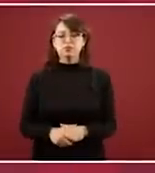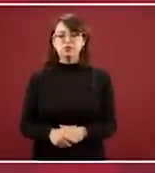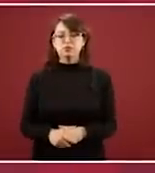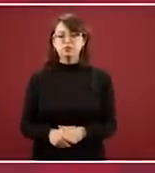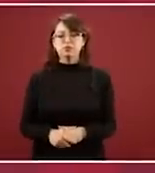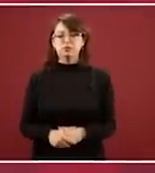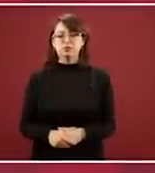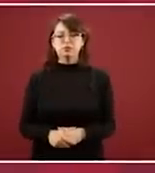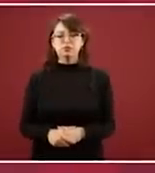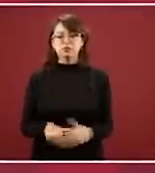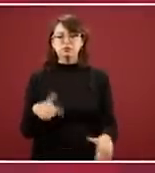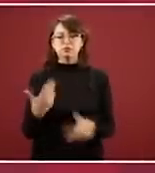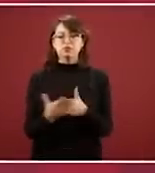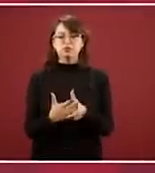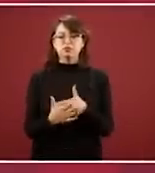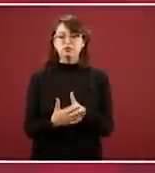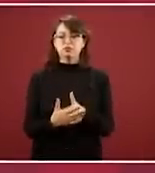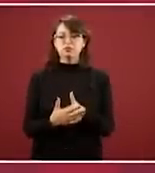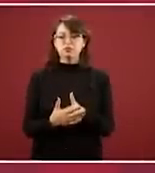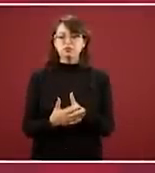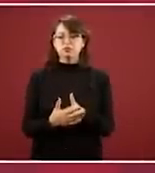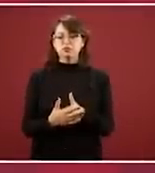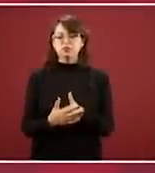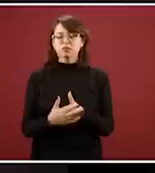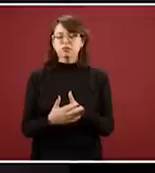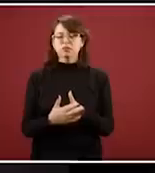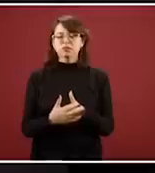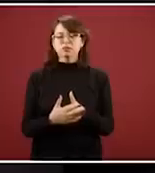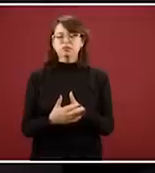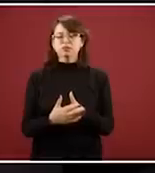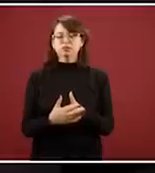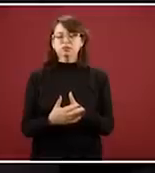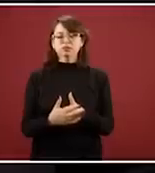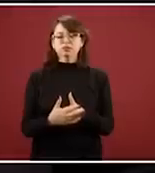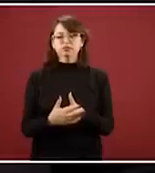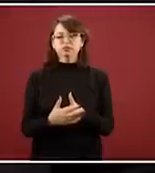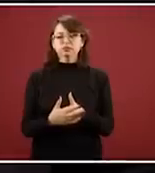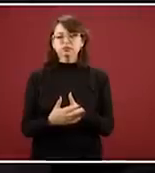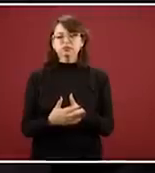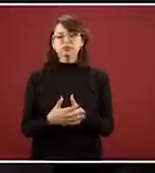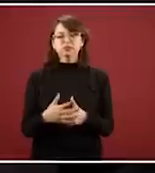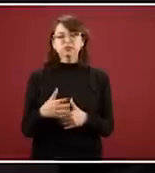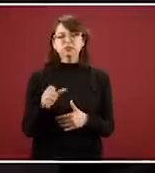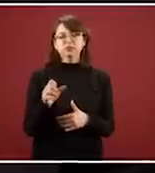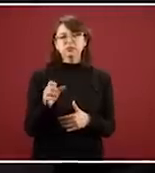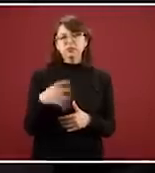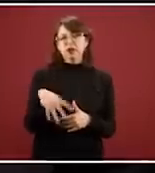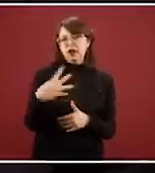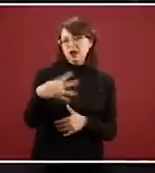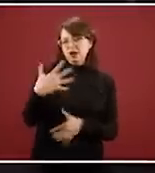fin de semana de el día 14,